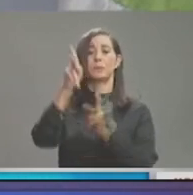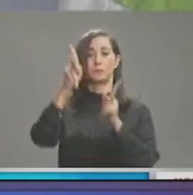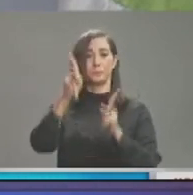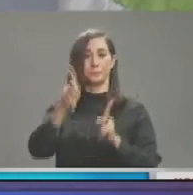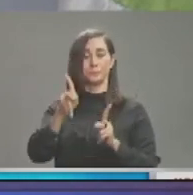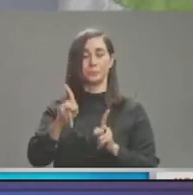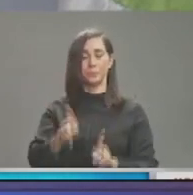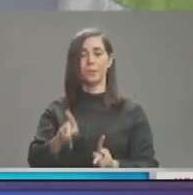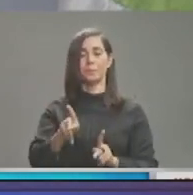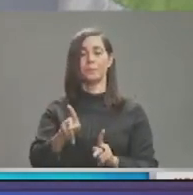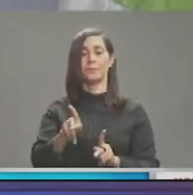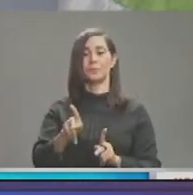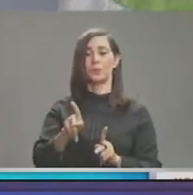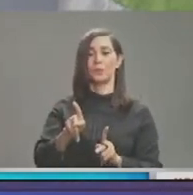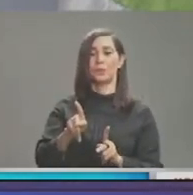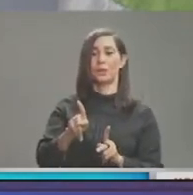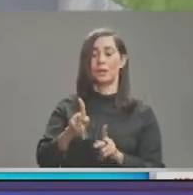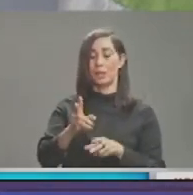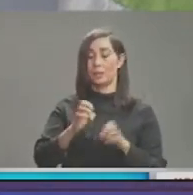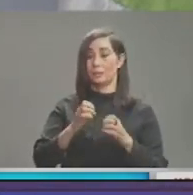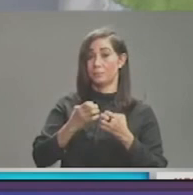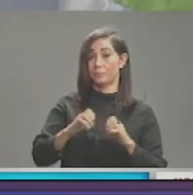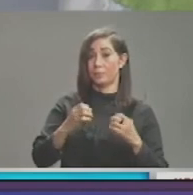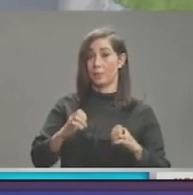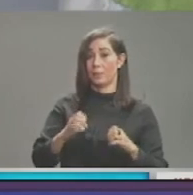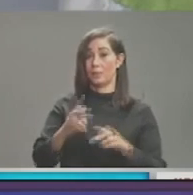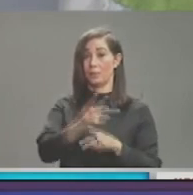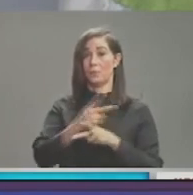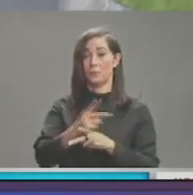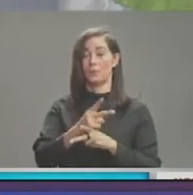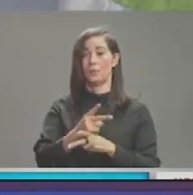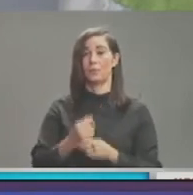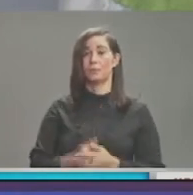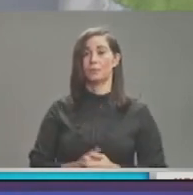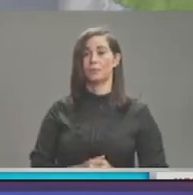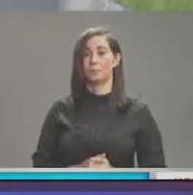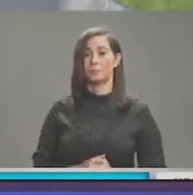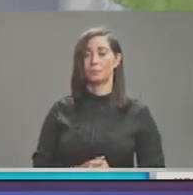personas en unidades de cuidados intensivos.